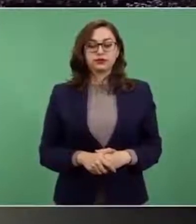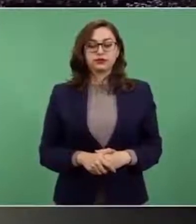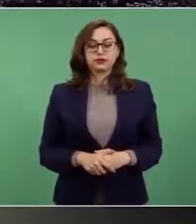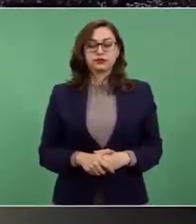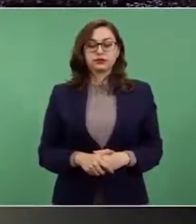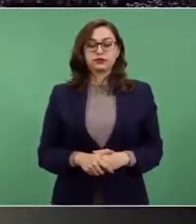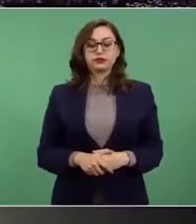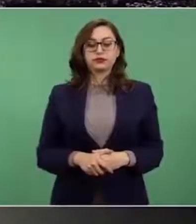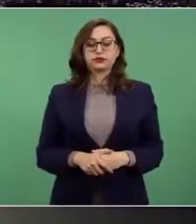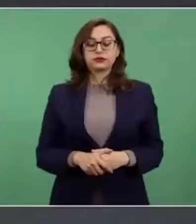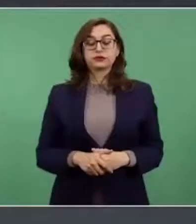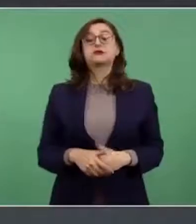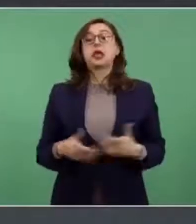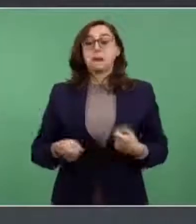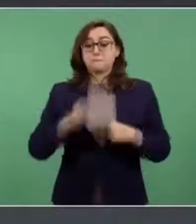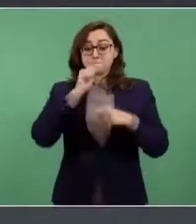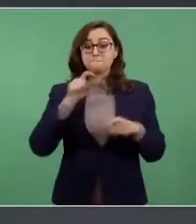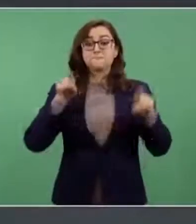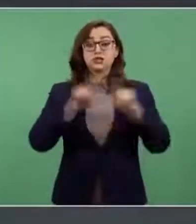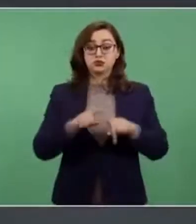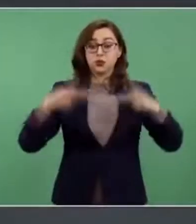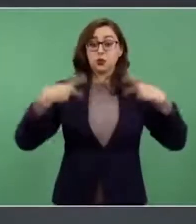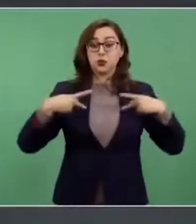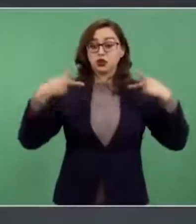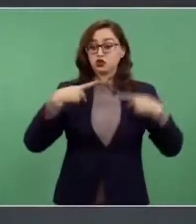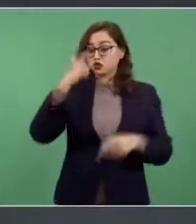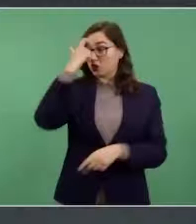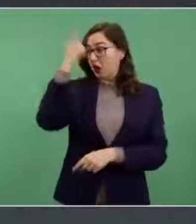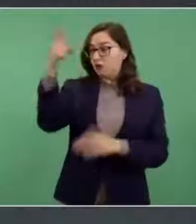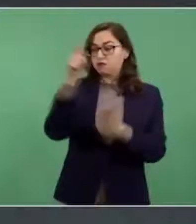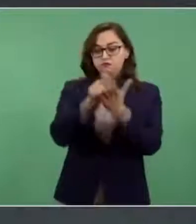66 títulos de grandes autores con